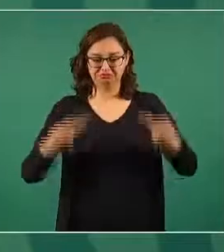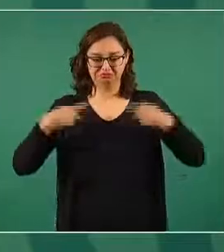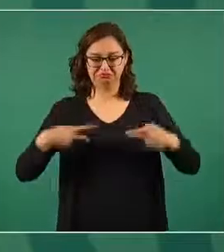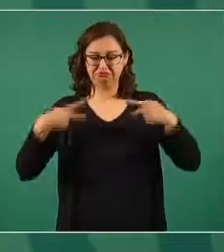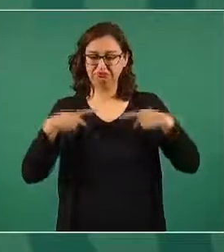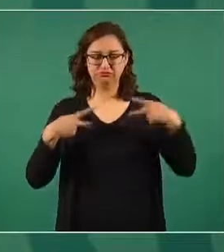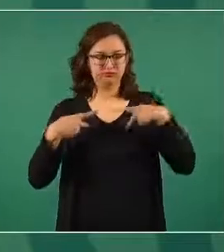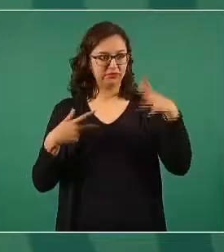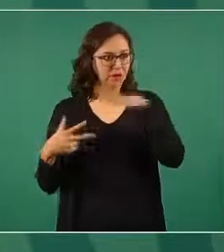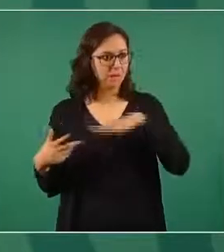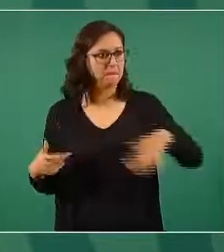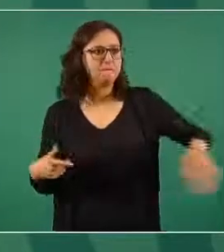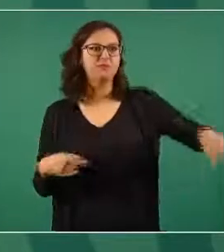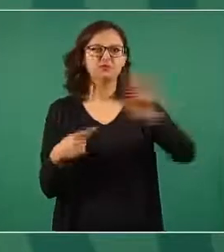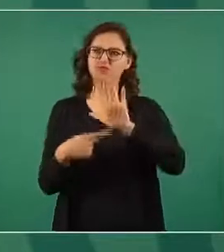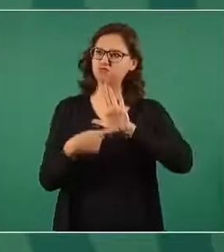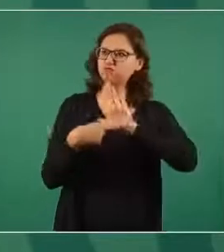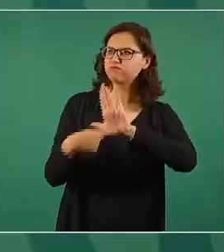pública.